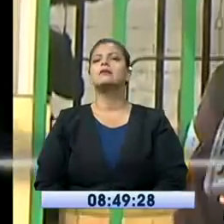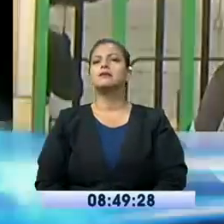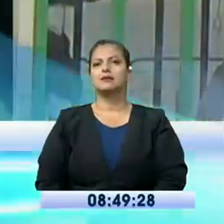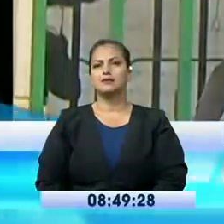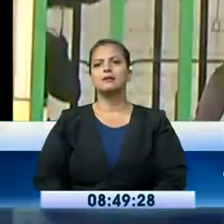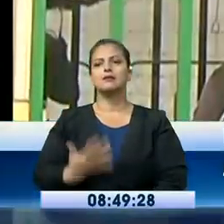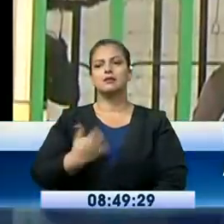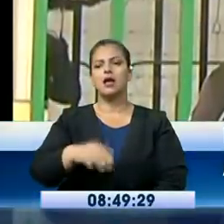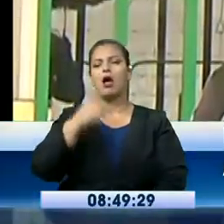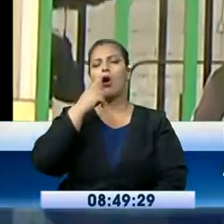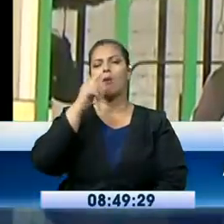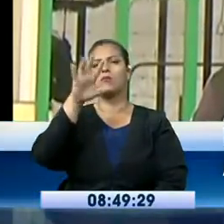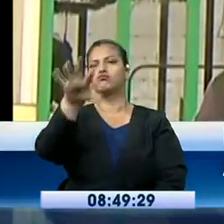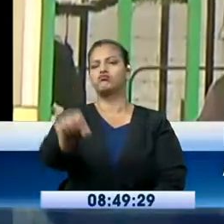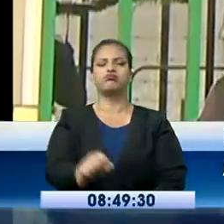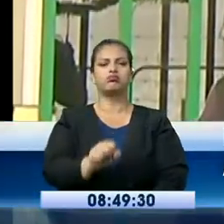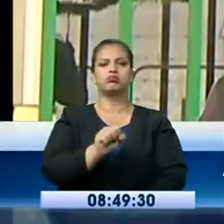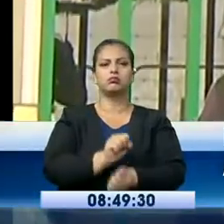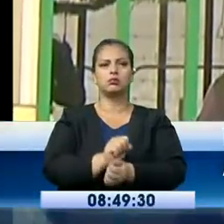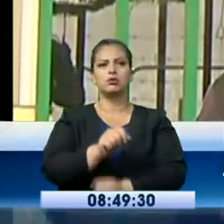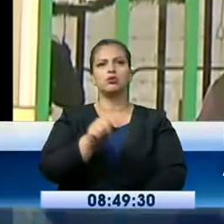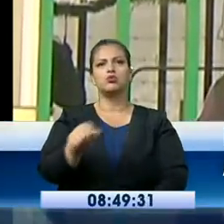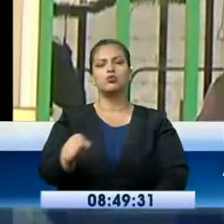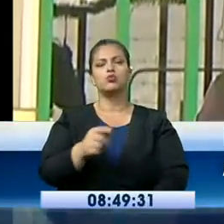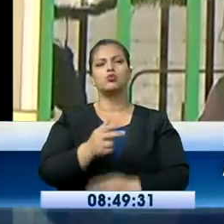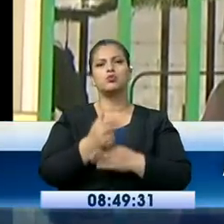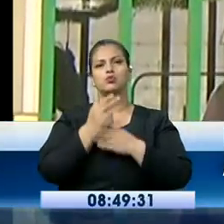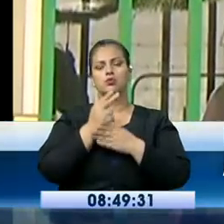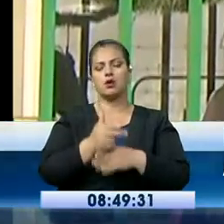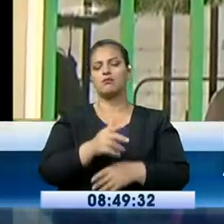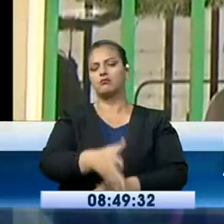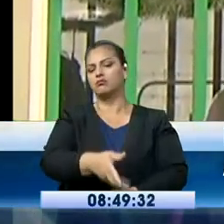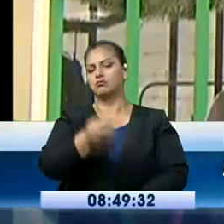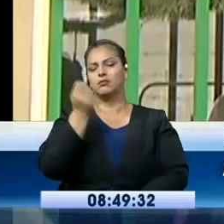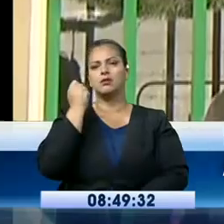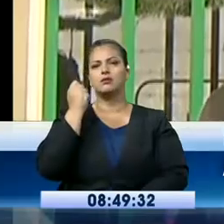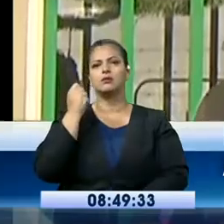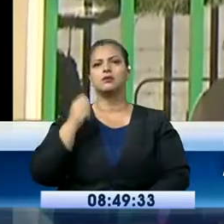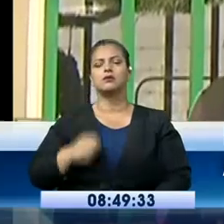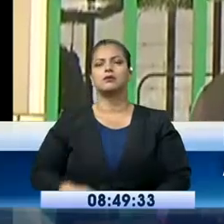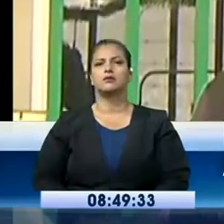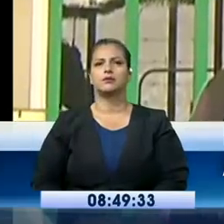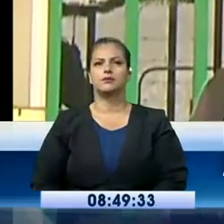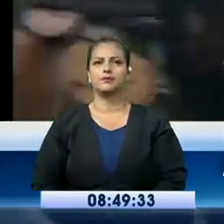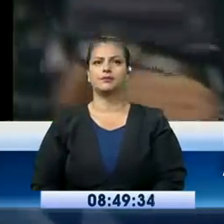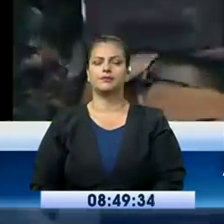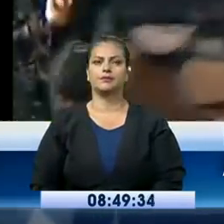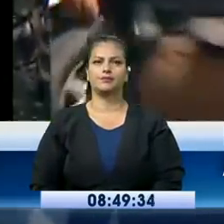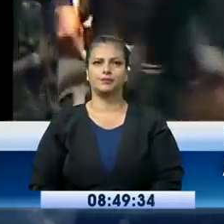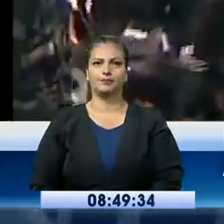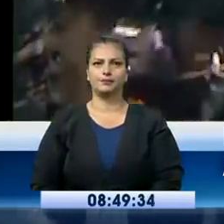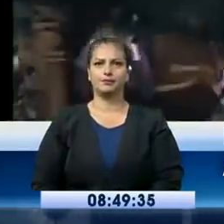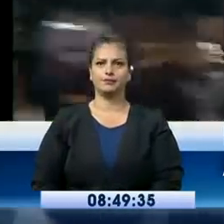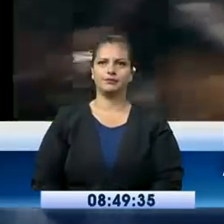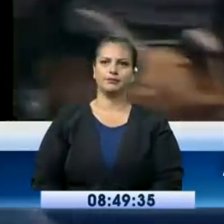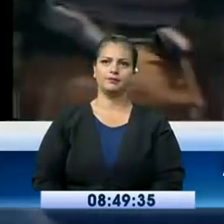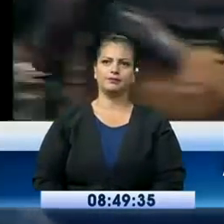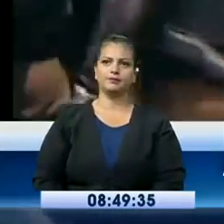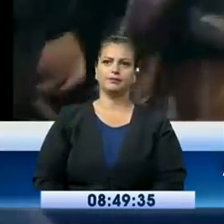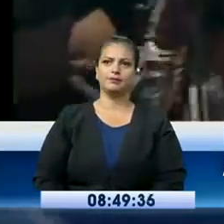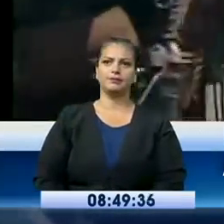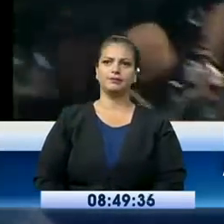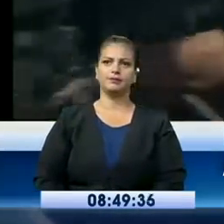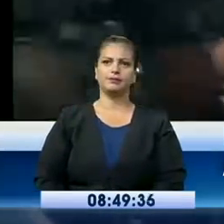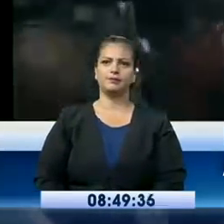ciudadano la foto del arma de juego tanto el arma salió corriendo específico a la carrera y nosotros pudimos detener informó julio césar